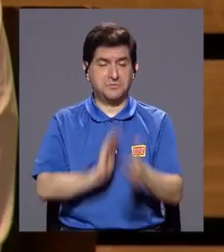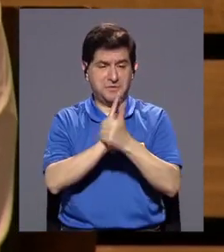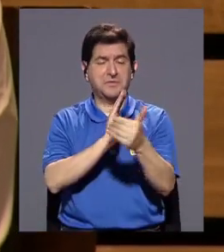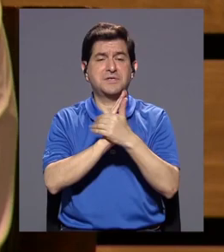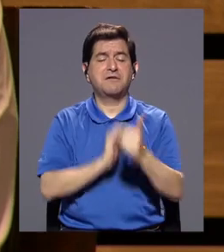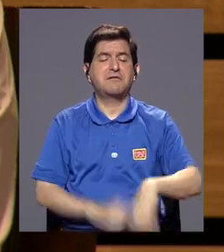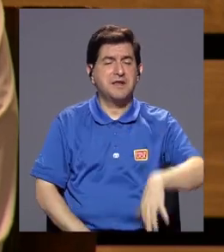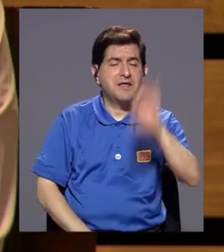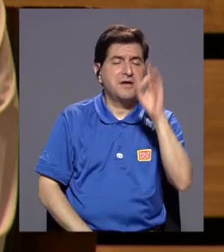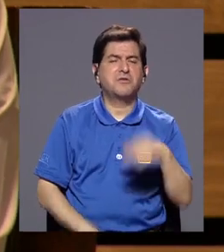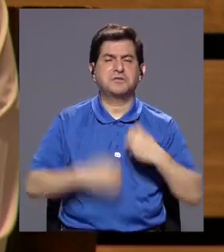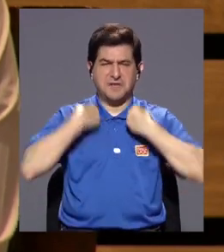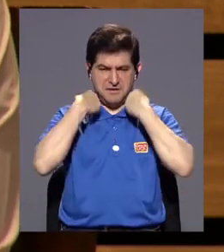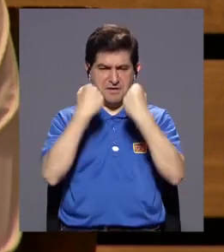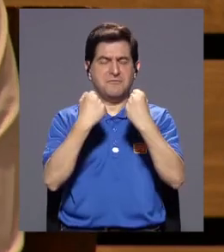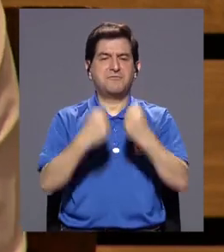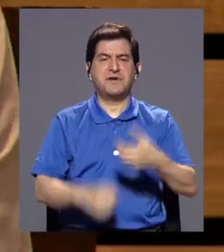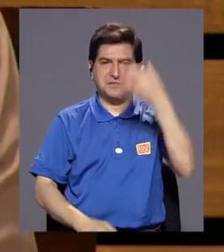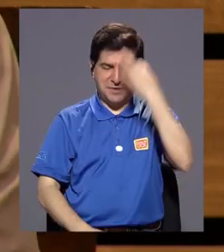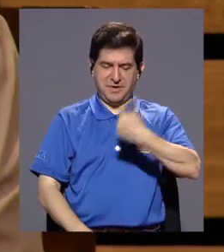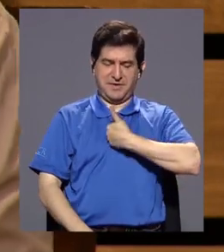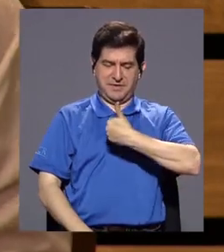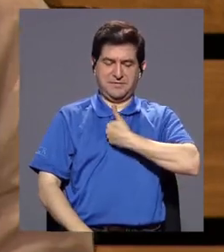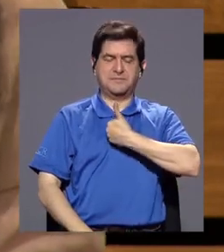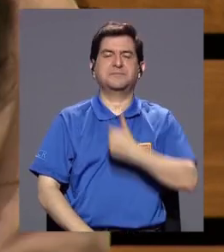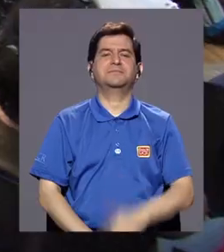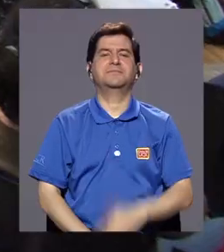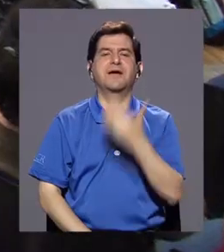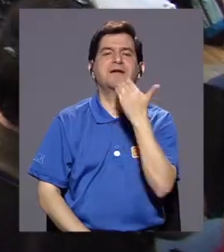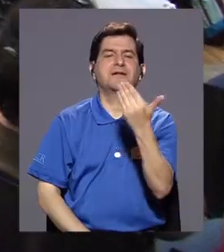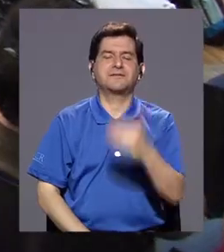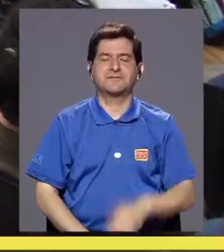fuerza para creer en nosotros mismos. Gracias.